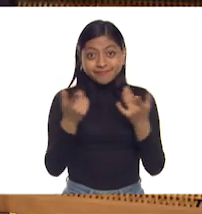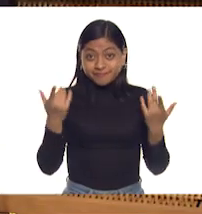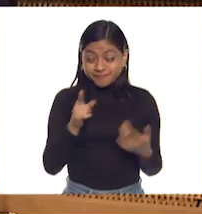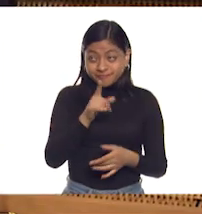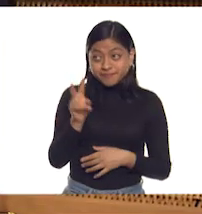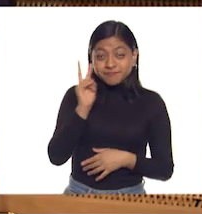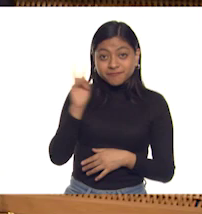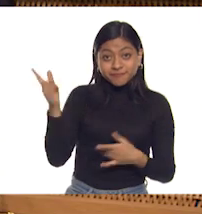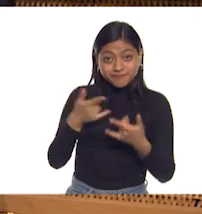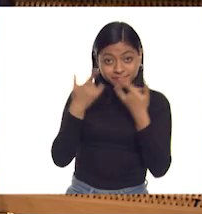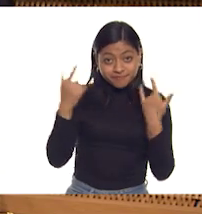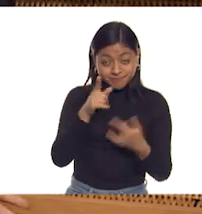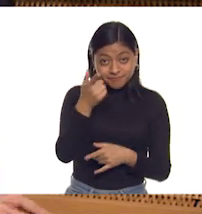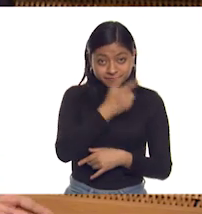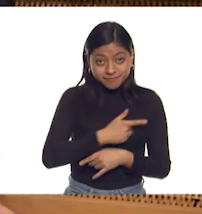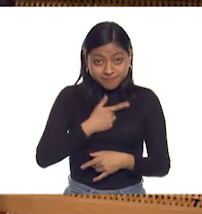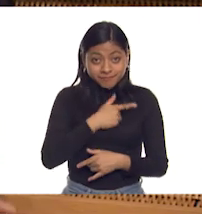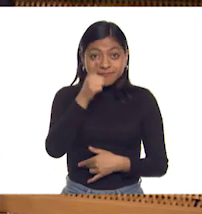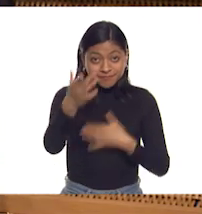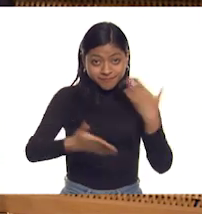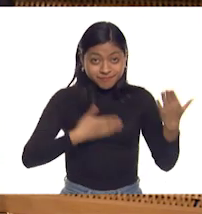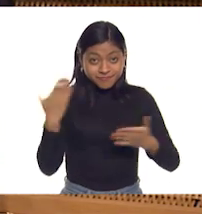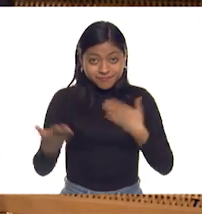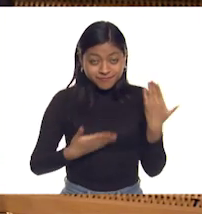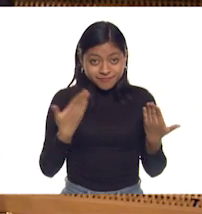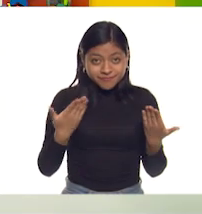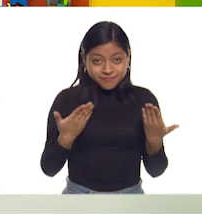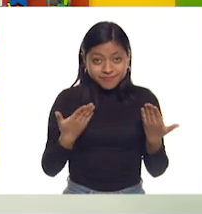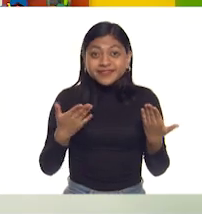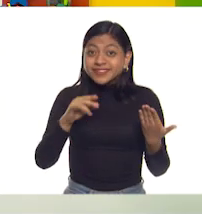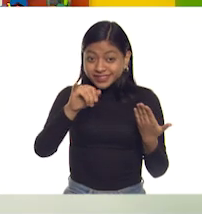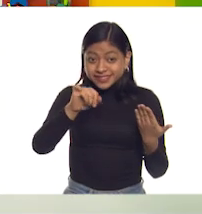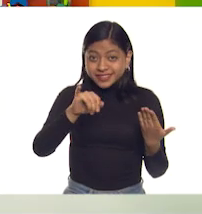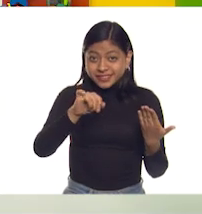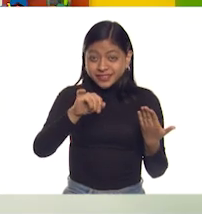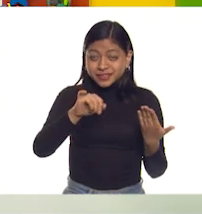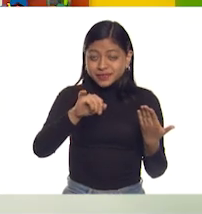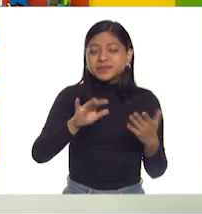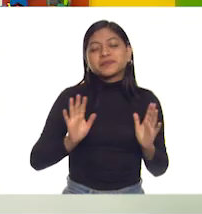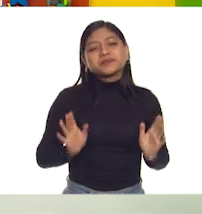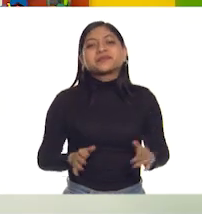¿Les gustó la fábula? ¿Disfrutaron la narración? ¡Sí!